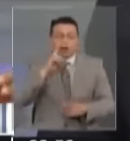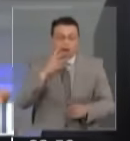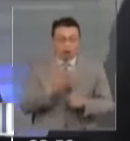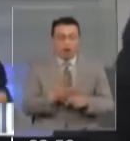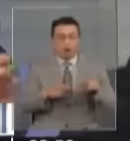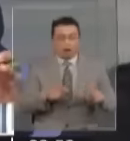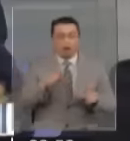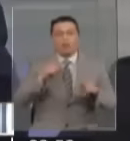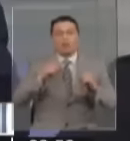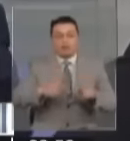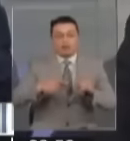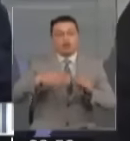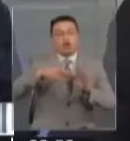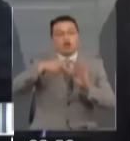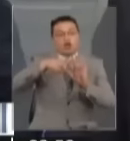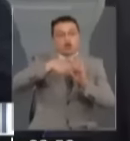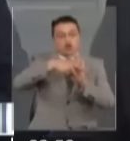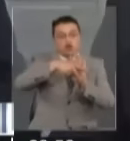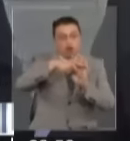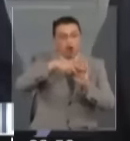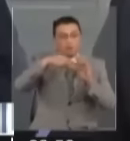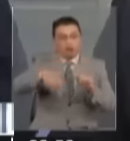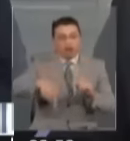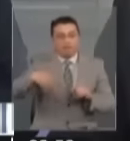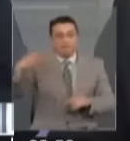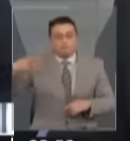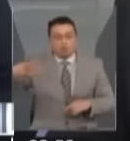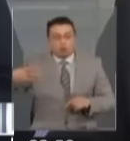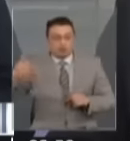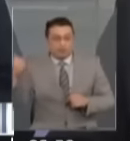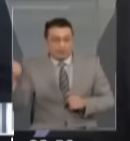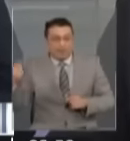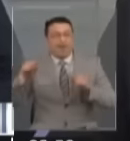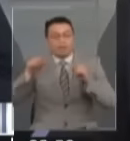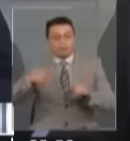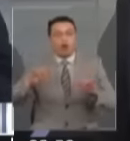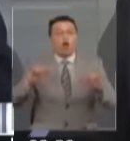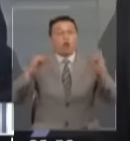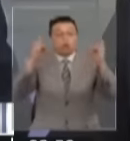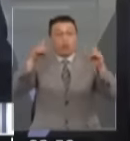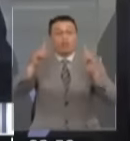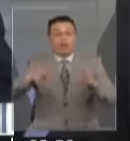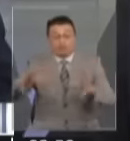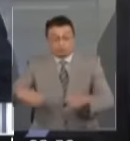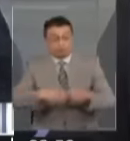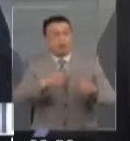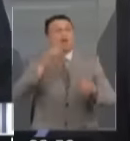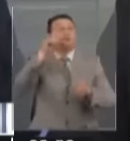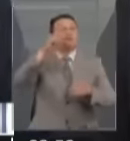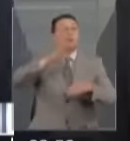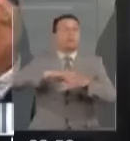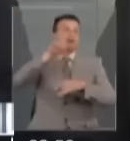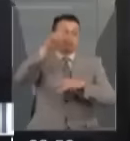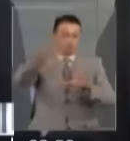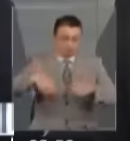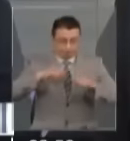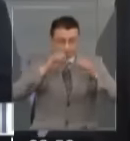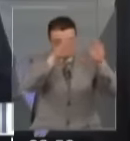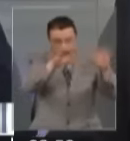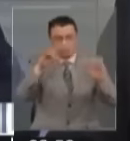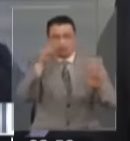estar normado por el municipio. Nos tiene que constar, digamos, que las constructoras van a botar a los lugares autorizados, ¿cierto? Y esto no es parte, digamos,